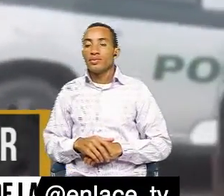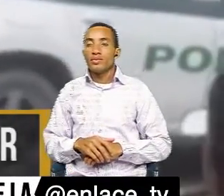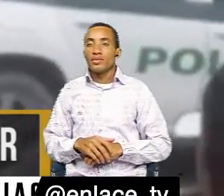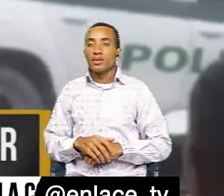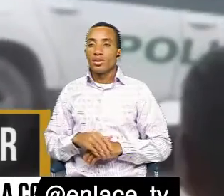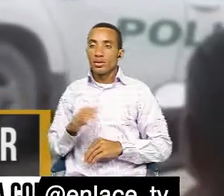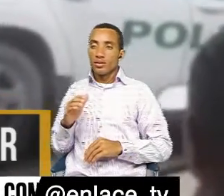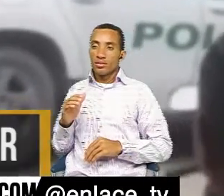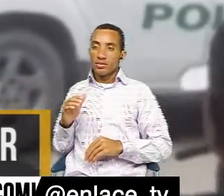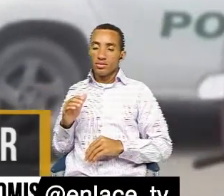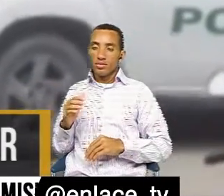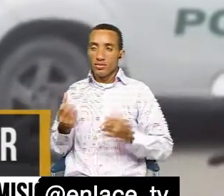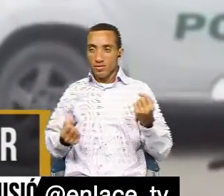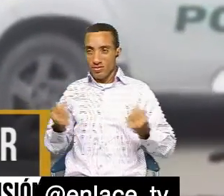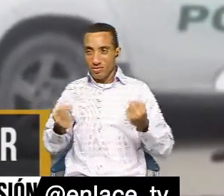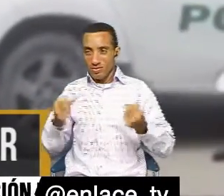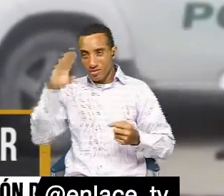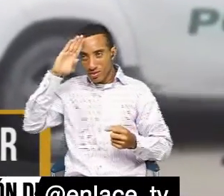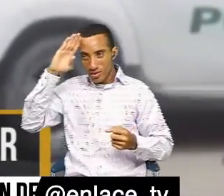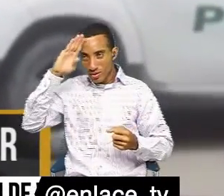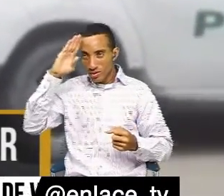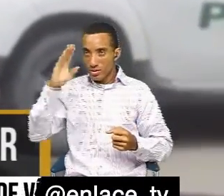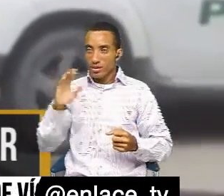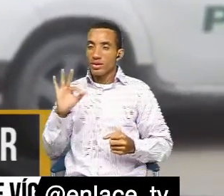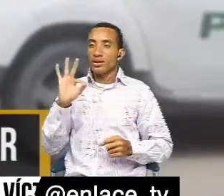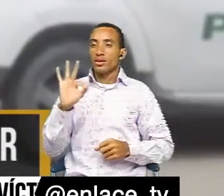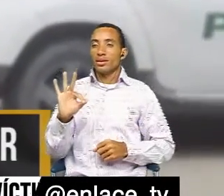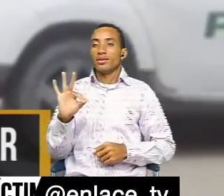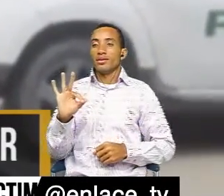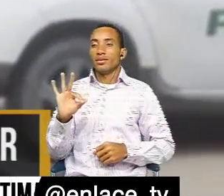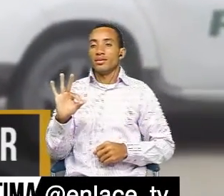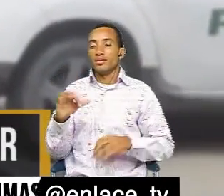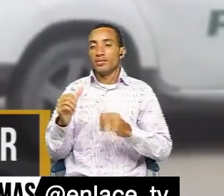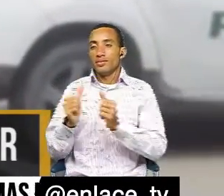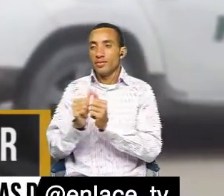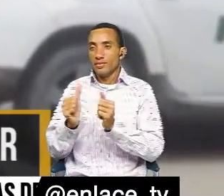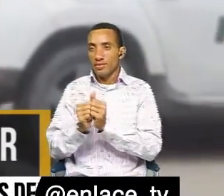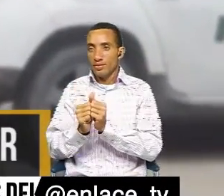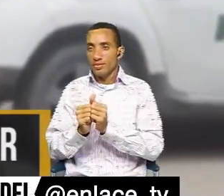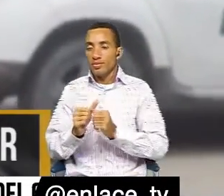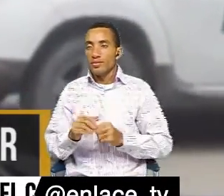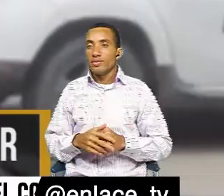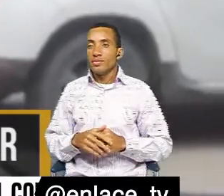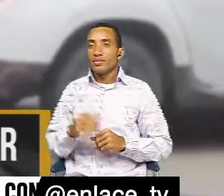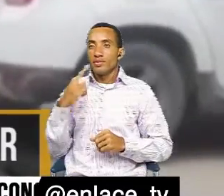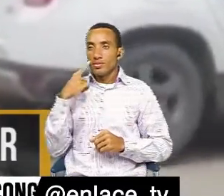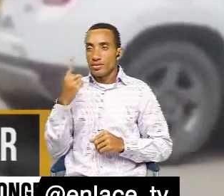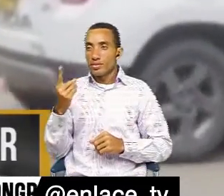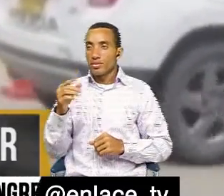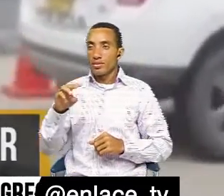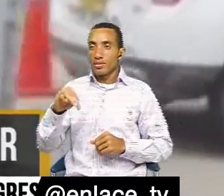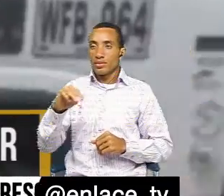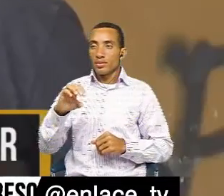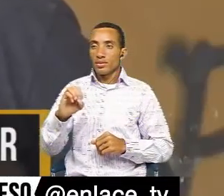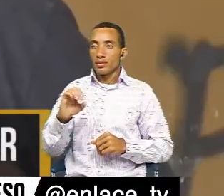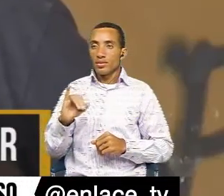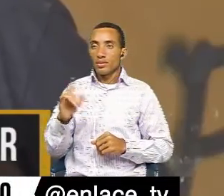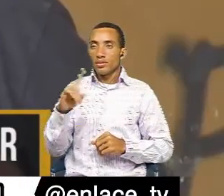la policía con los tres compañeros, solo vienen tres, traen a Moisés Barón Cárdenas en ese